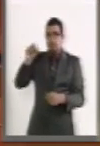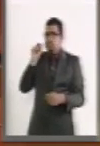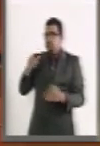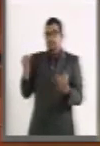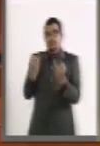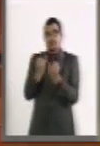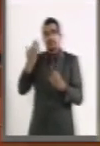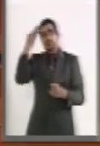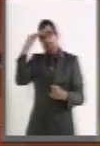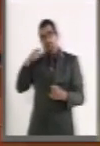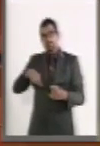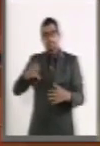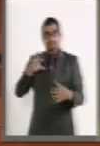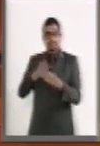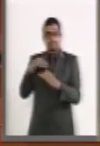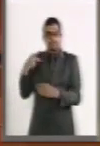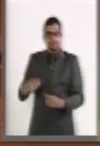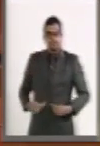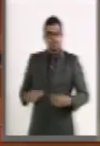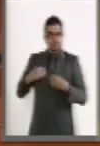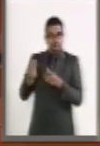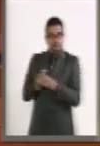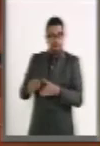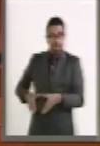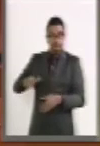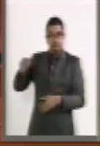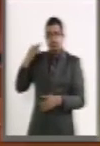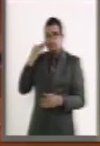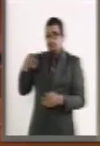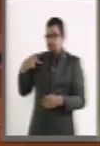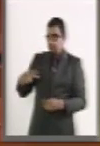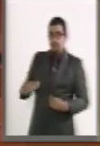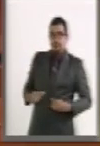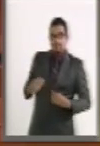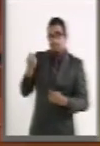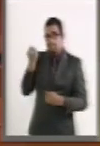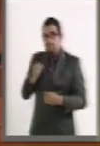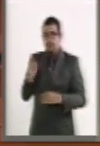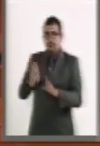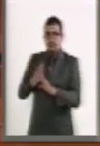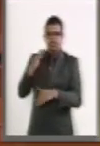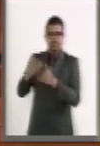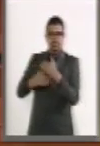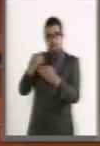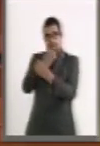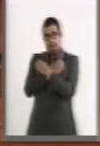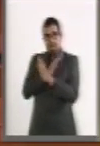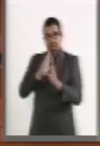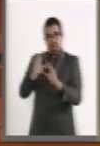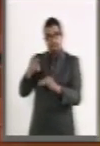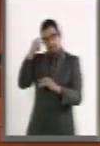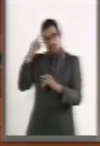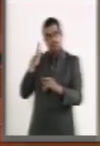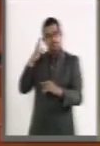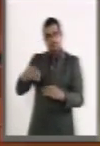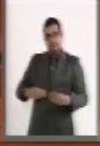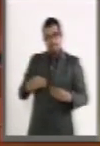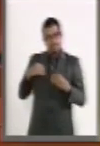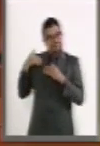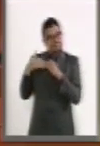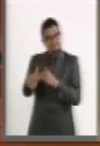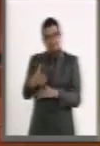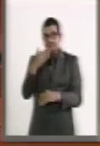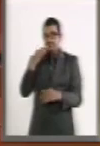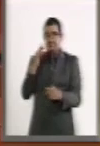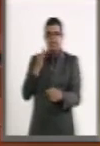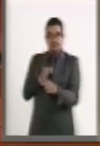a las características propias de esta etapa y a las competencias que requieran desde el enfoque de la educación para la vida, y promover